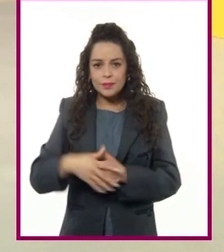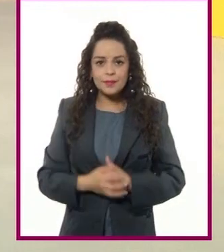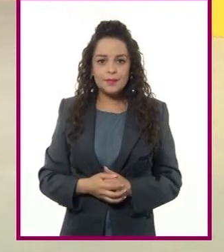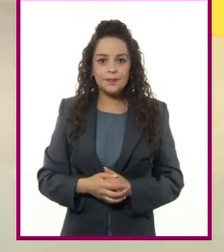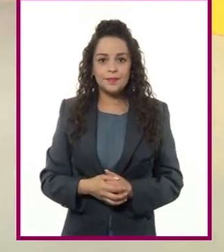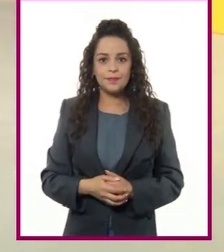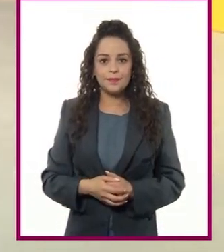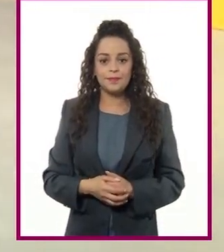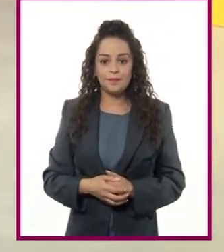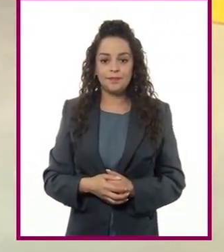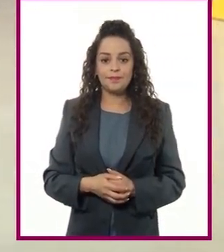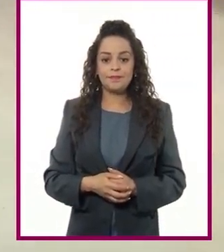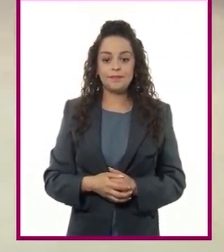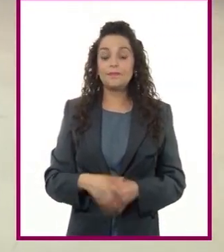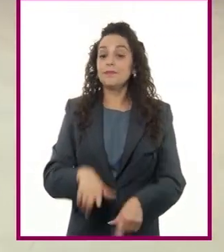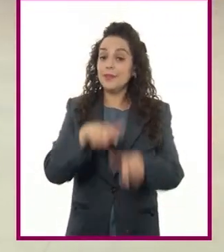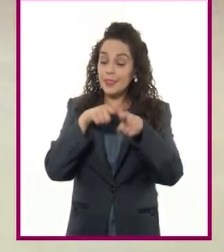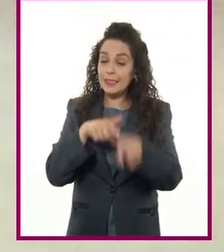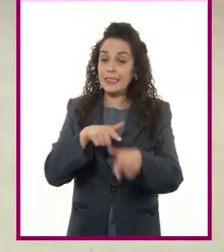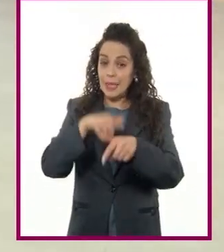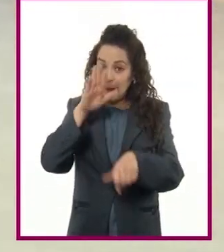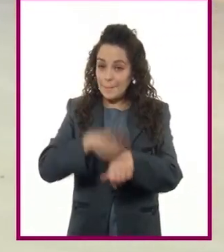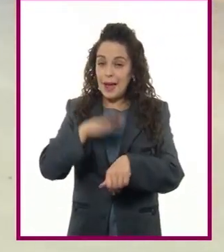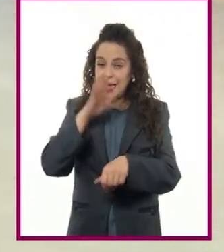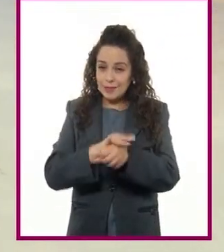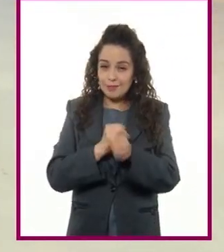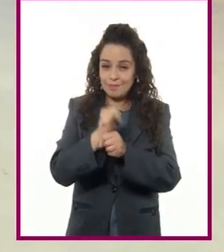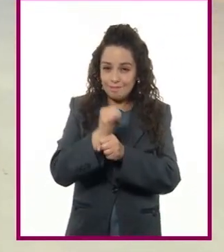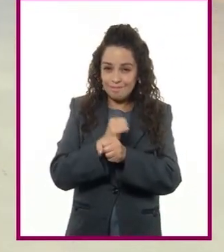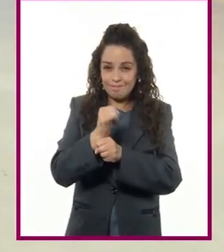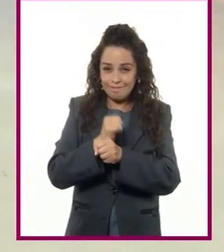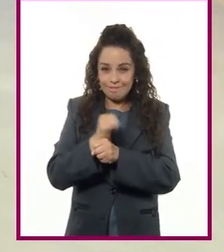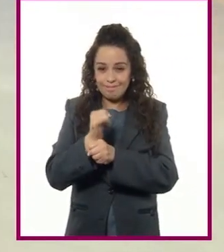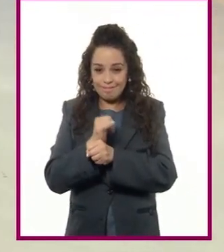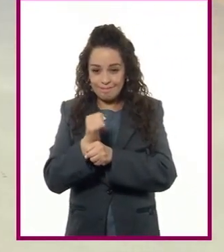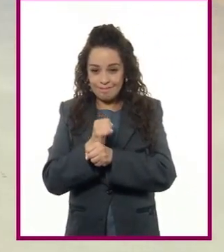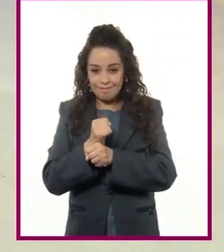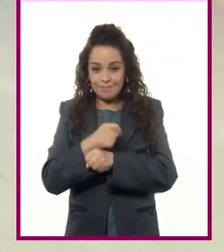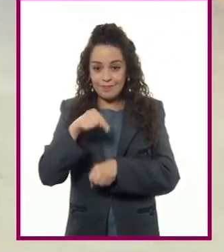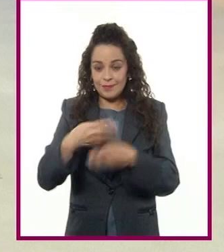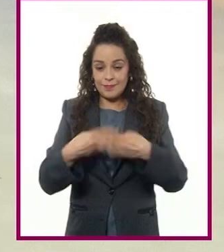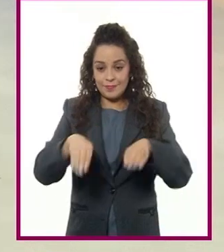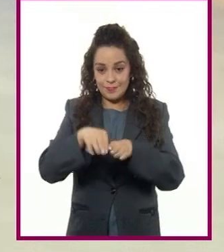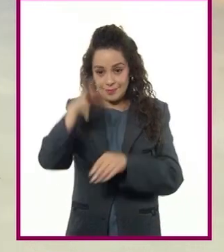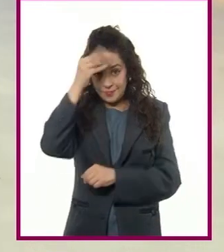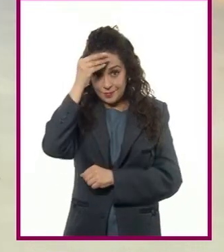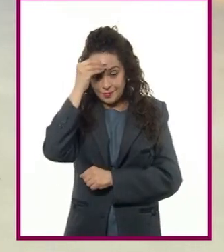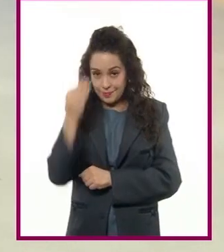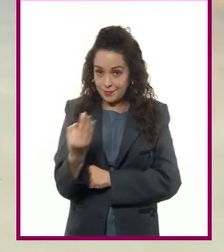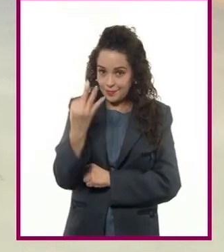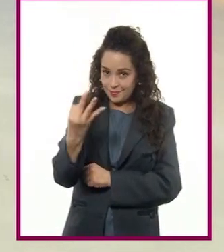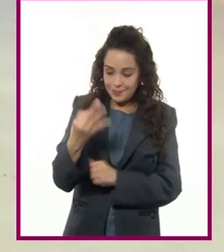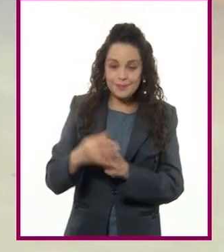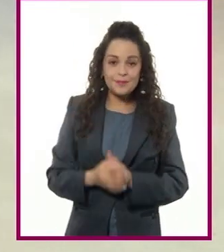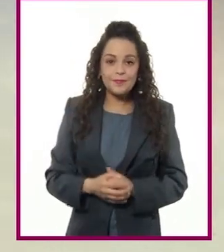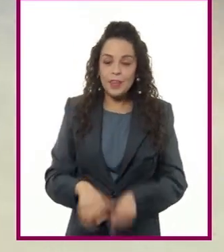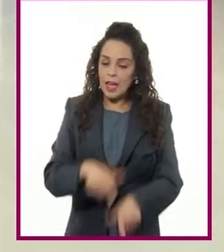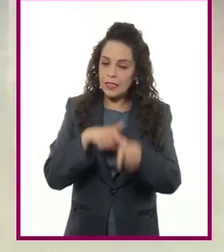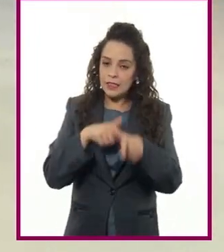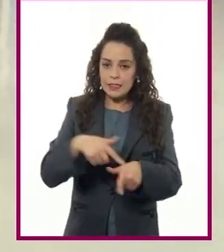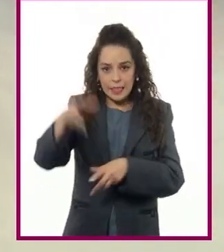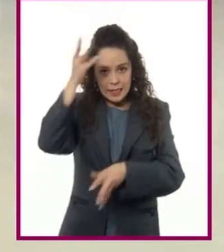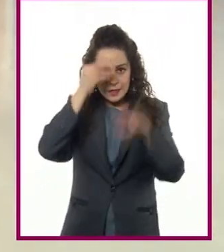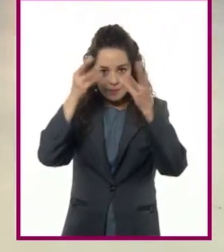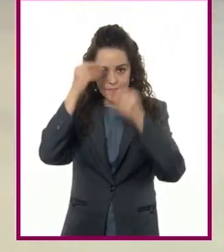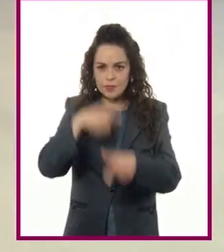Recuerden que seguimos explorando y descubriendo en Aprende en Casa. Continuemos aprendiendo y sigamos